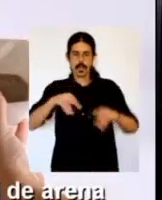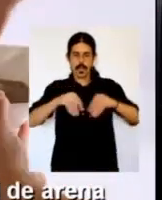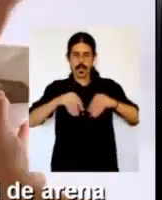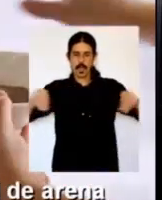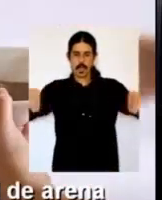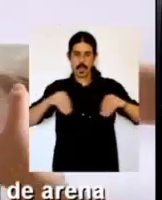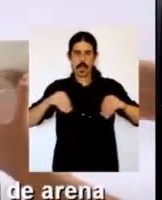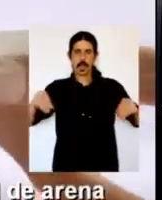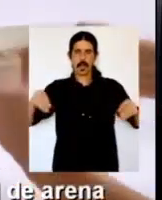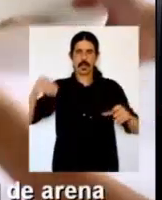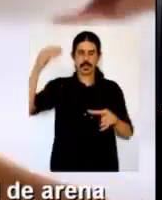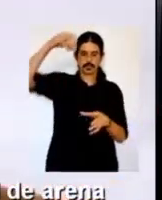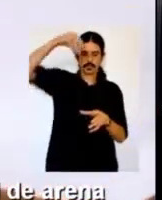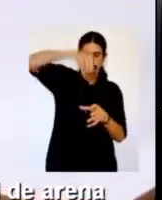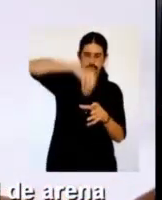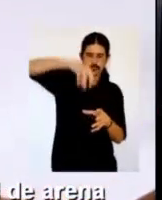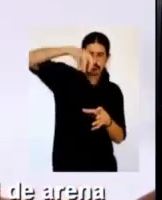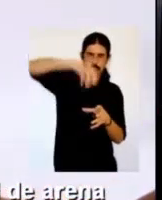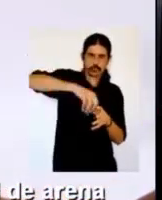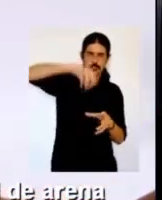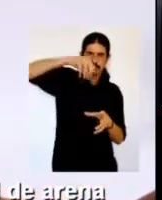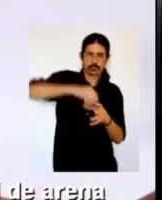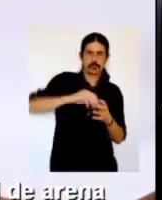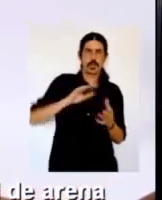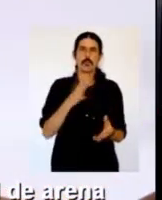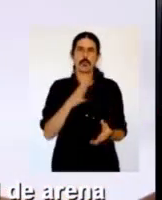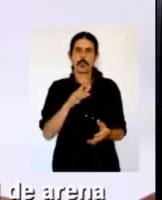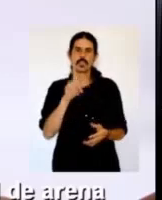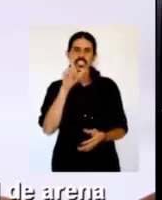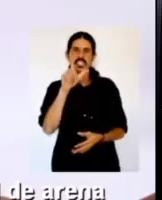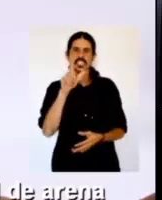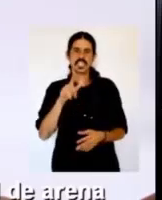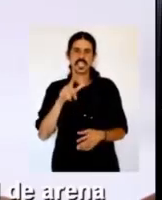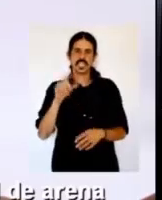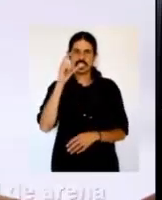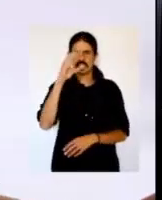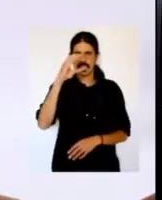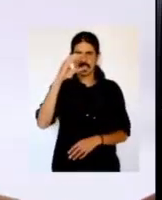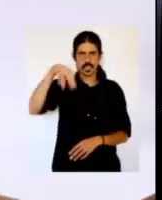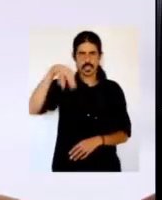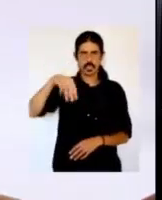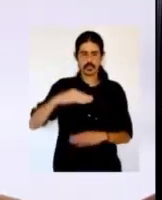ponemos la cantidad de arena necesaria para alcanzar 7 a 10 centímetros de altura.